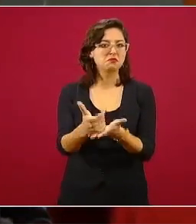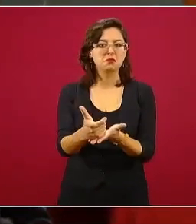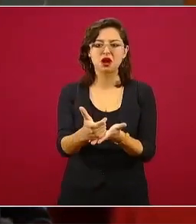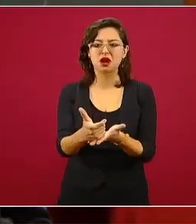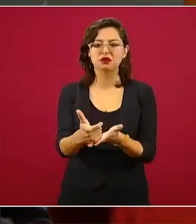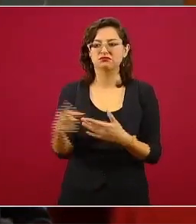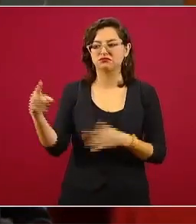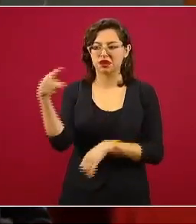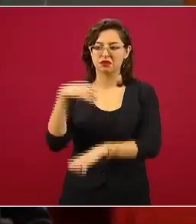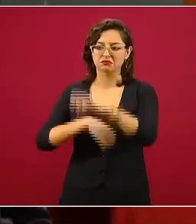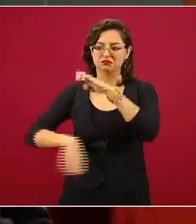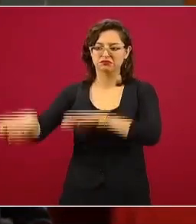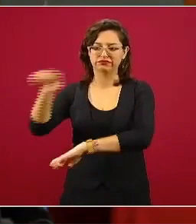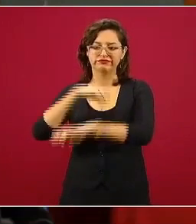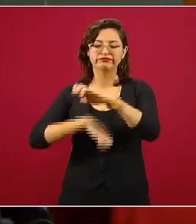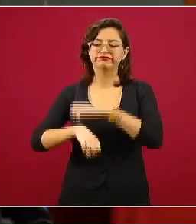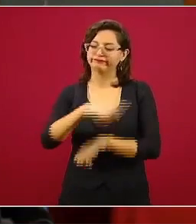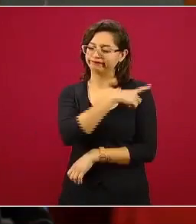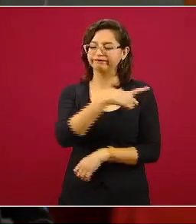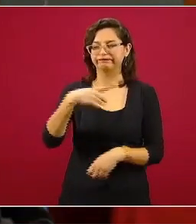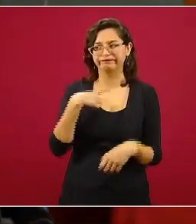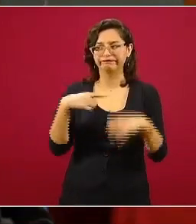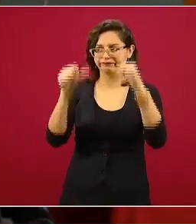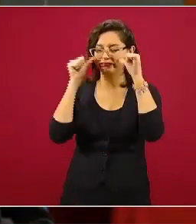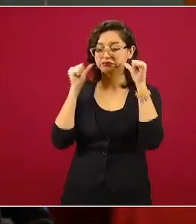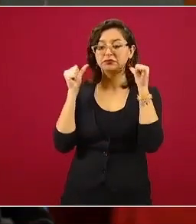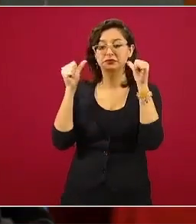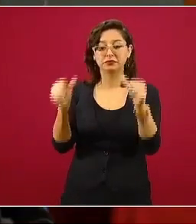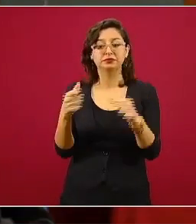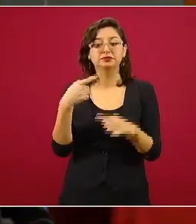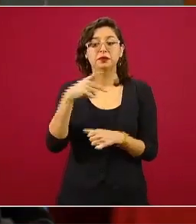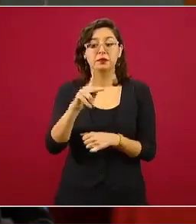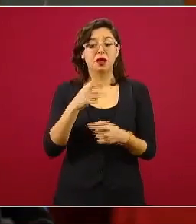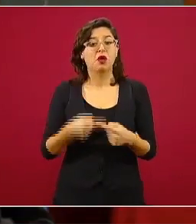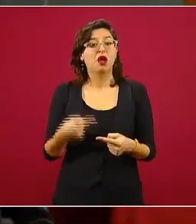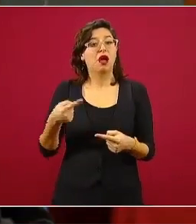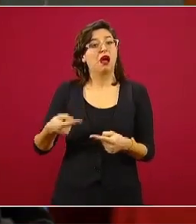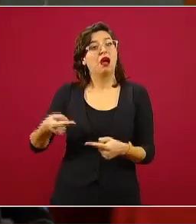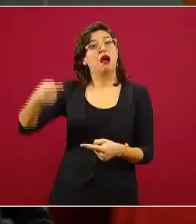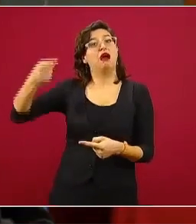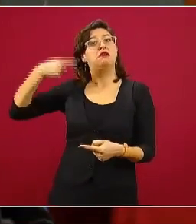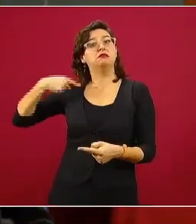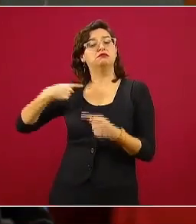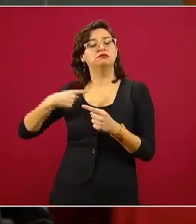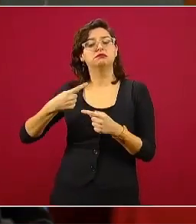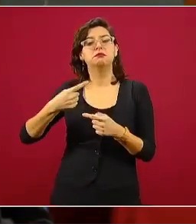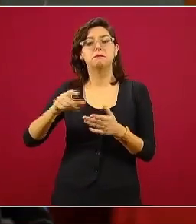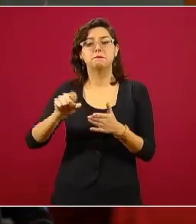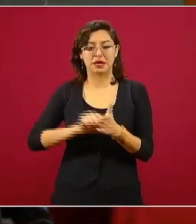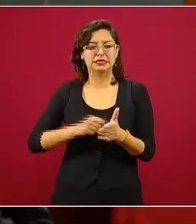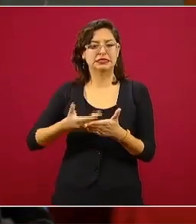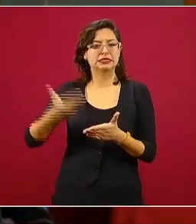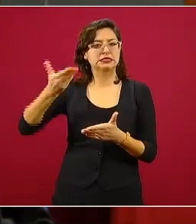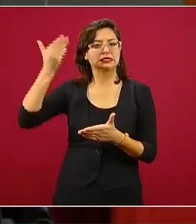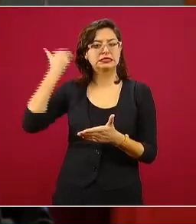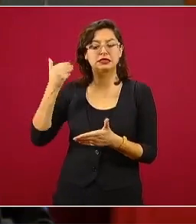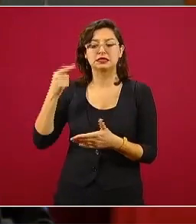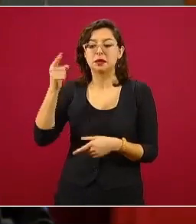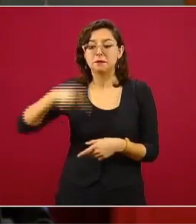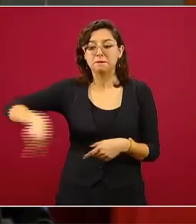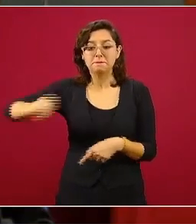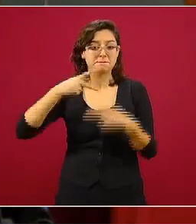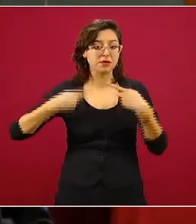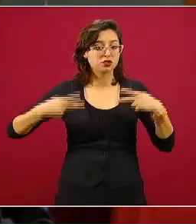empresarios específicamente. Pero hace unos meses usted también nos habló de que estas personas que